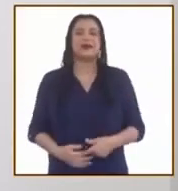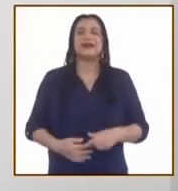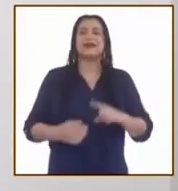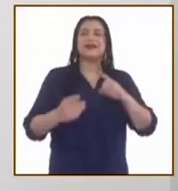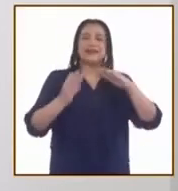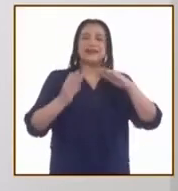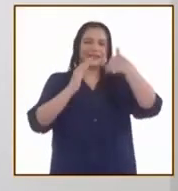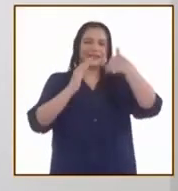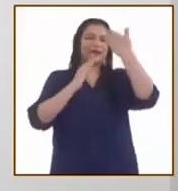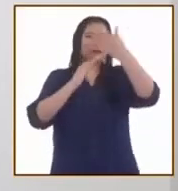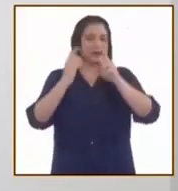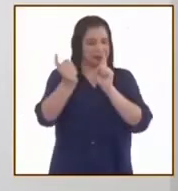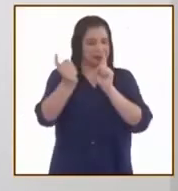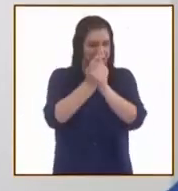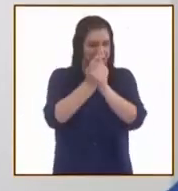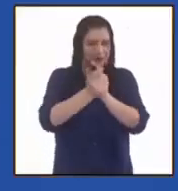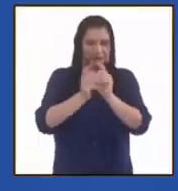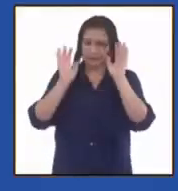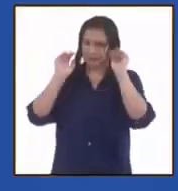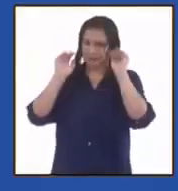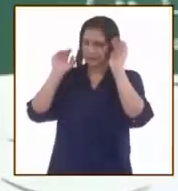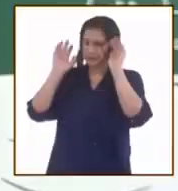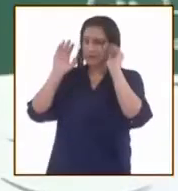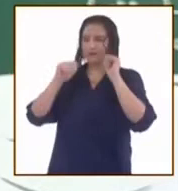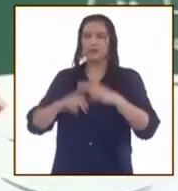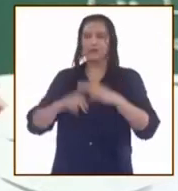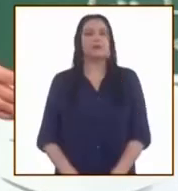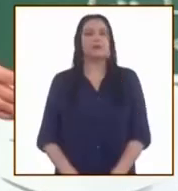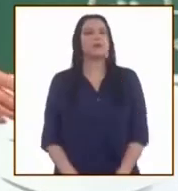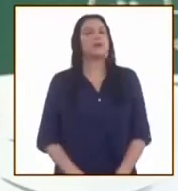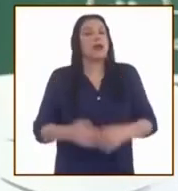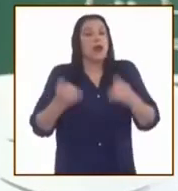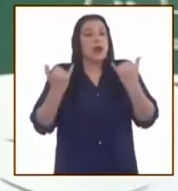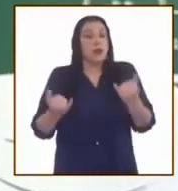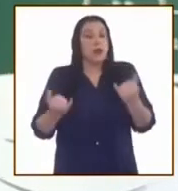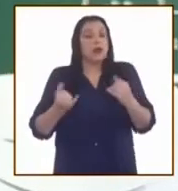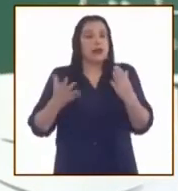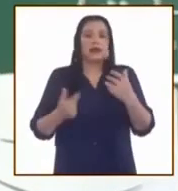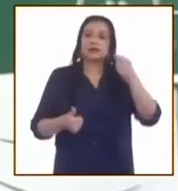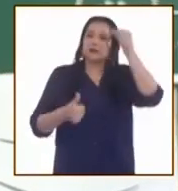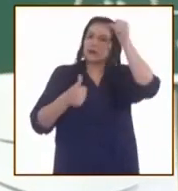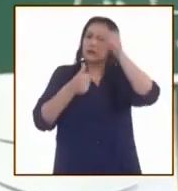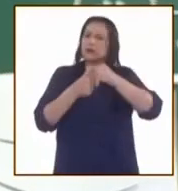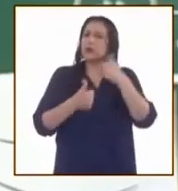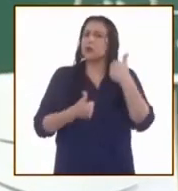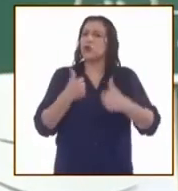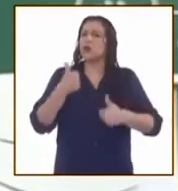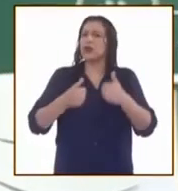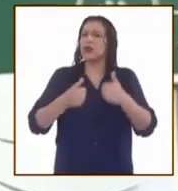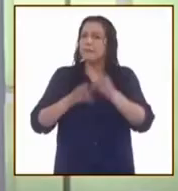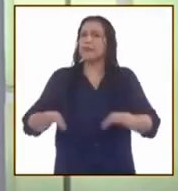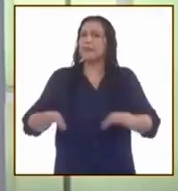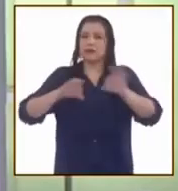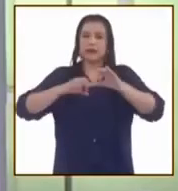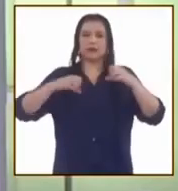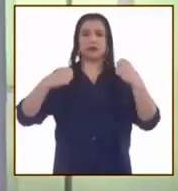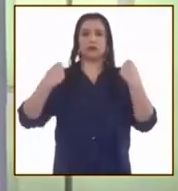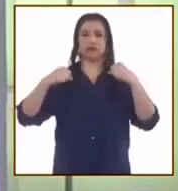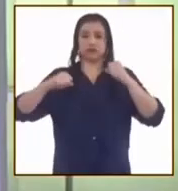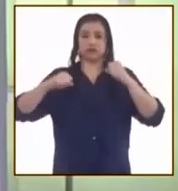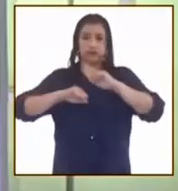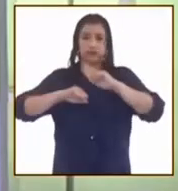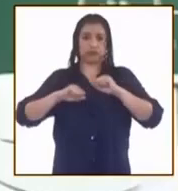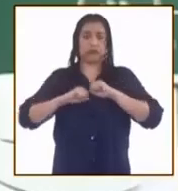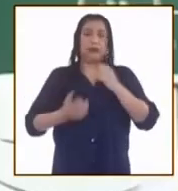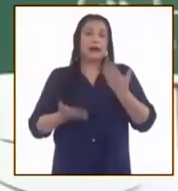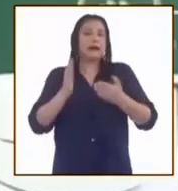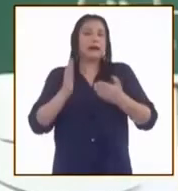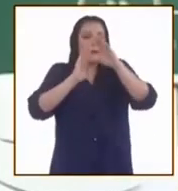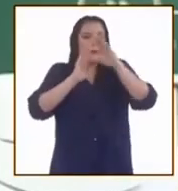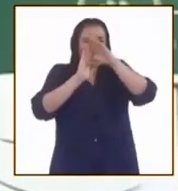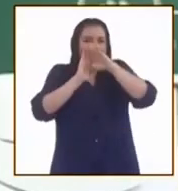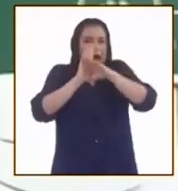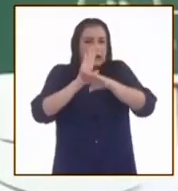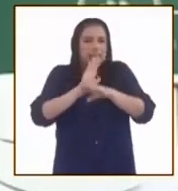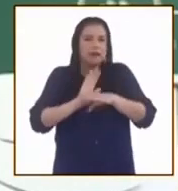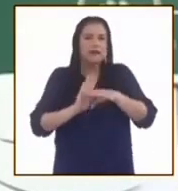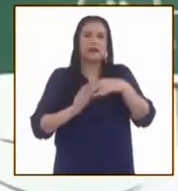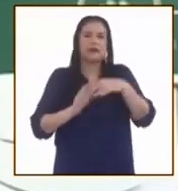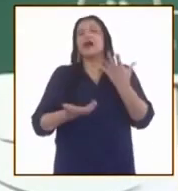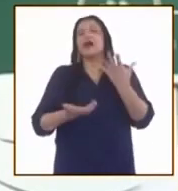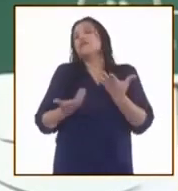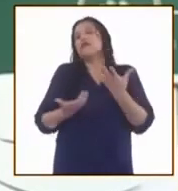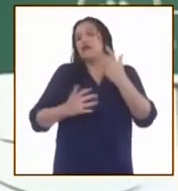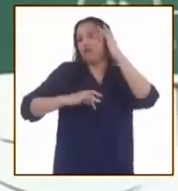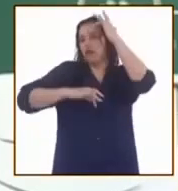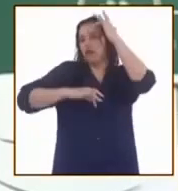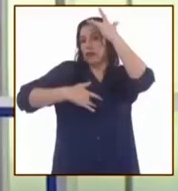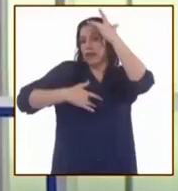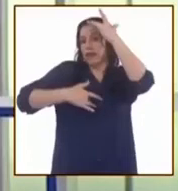Hasta la próxima. En el programa de hoy recordamos la importancia de la actividad física para reducir la probabilidad de contraer enfermedades